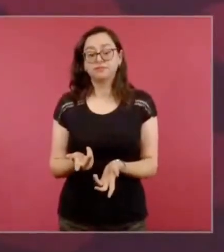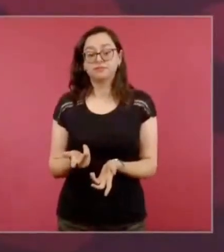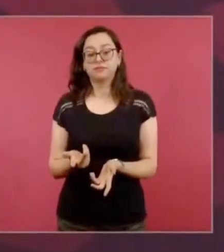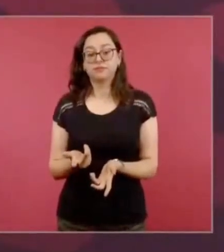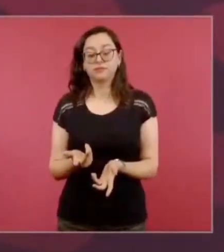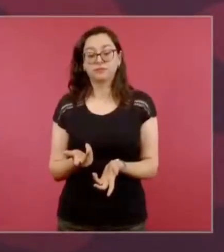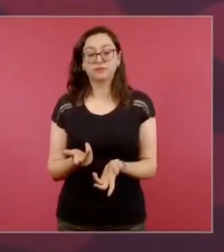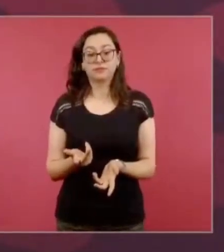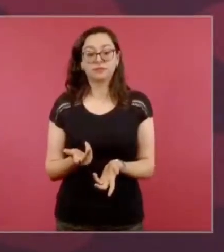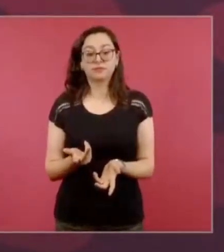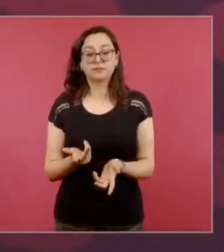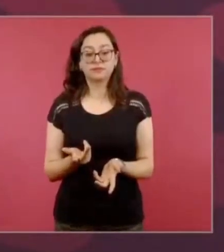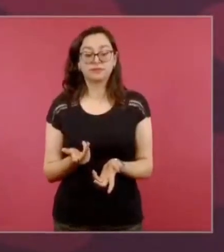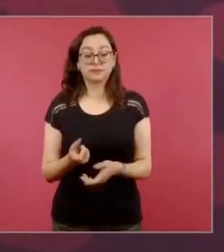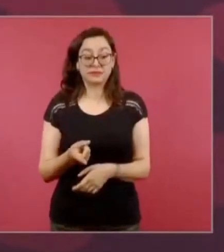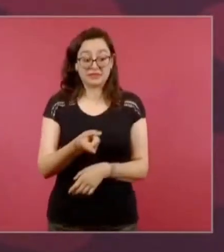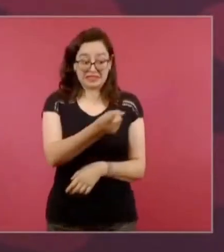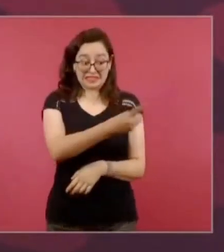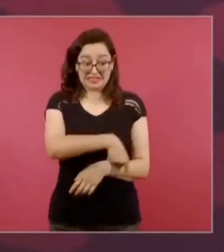primero fueron a ver al